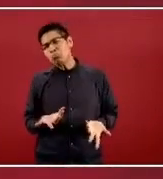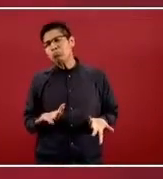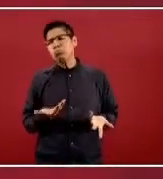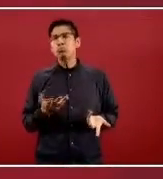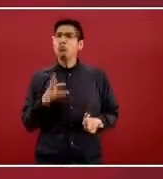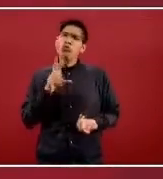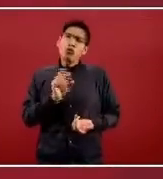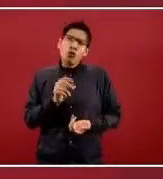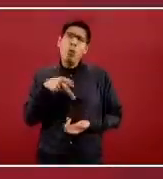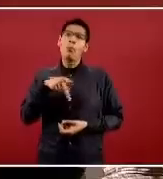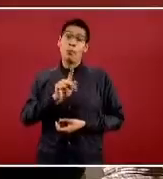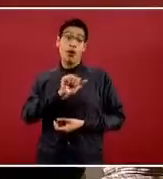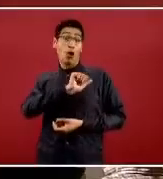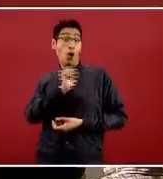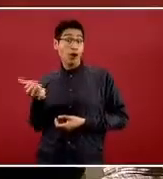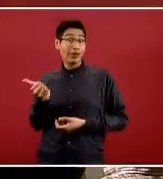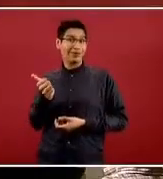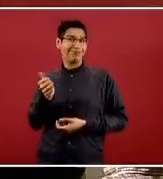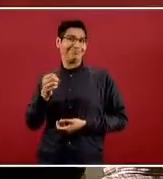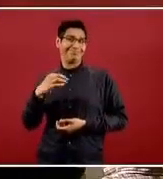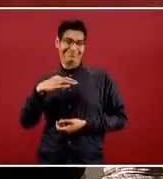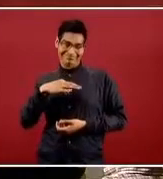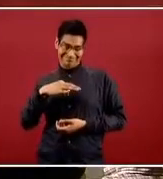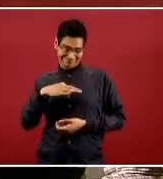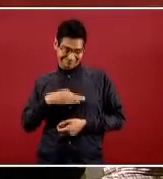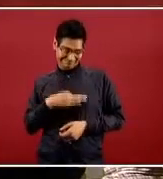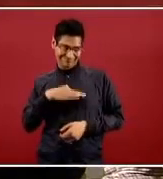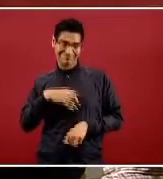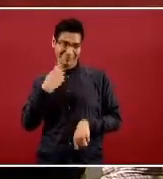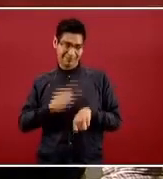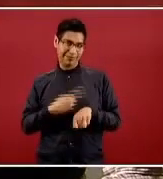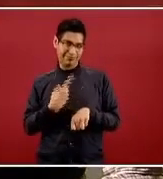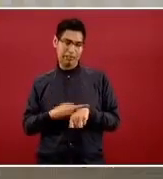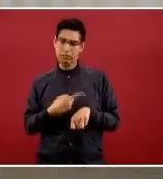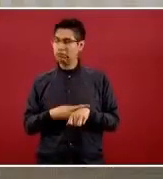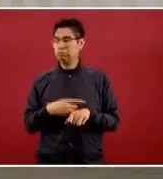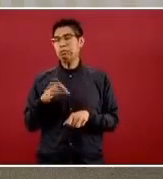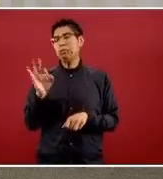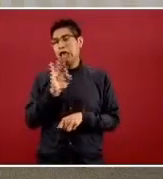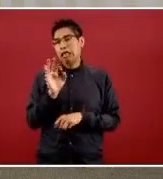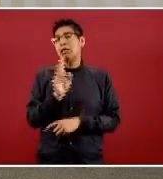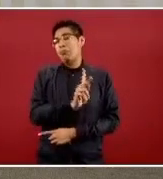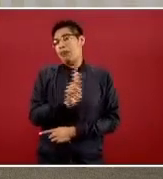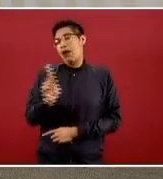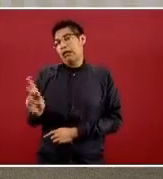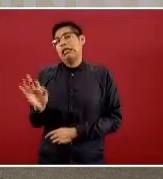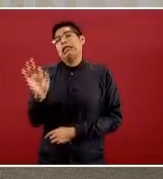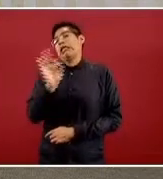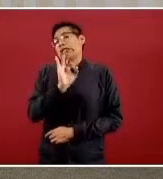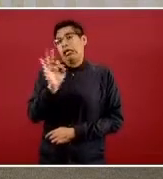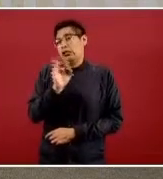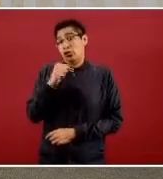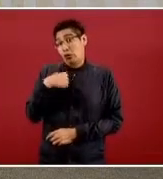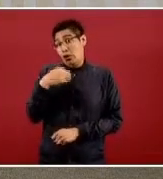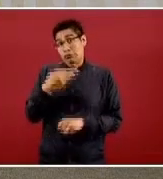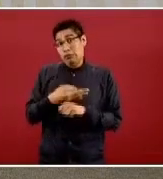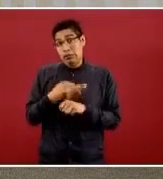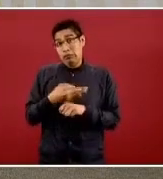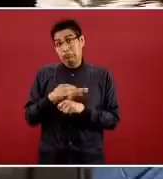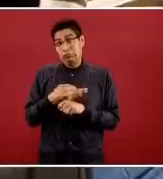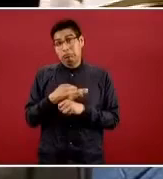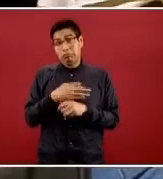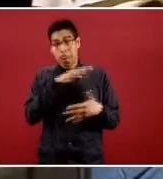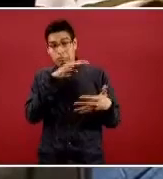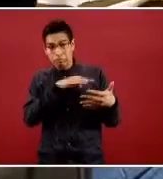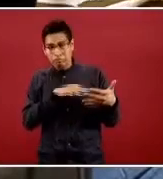con otras enfermedades infecciosas, esta podría ser una explicación No descarto lo otro, no he leído este artículo, me lo han